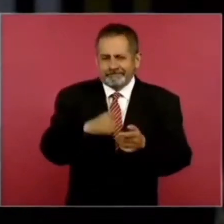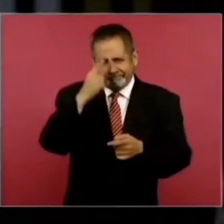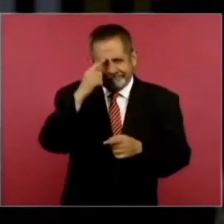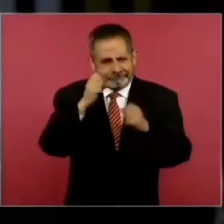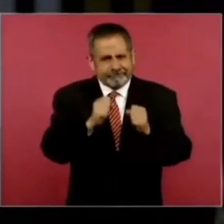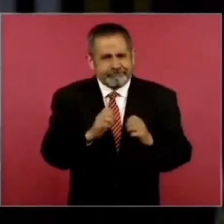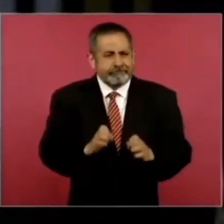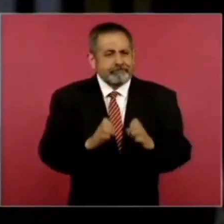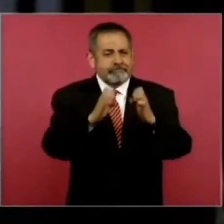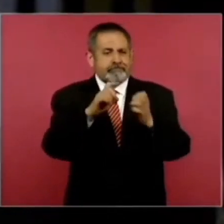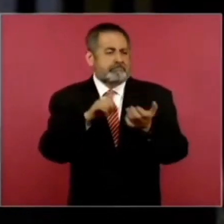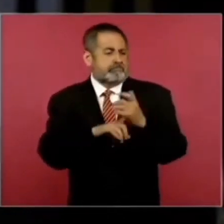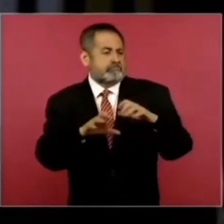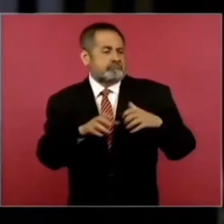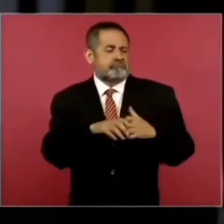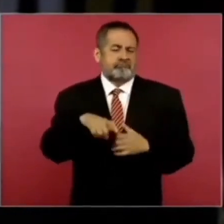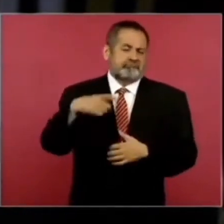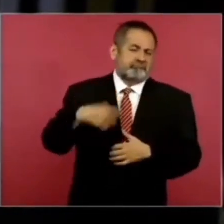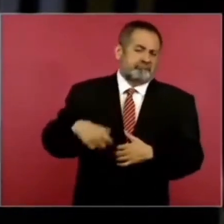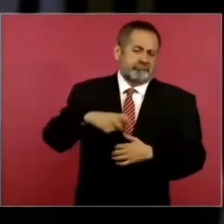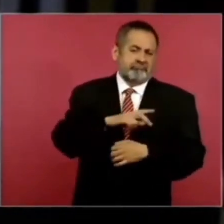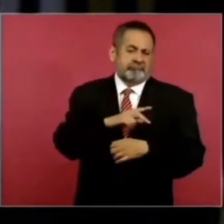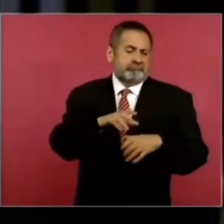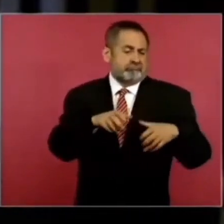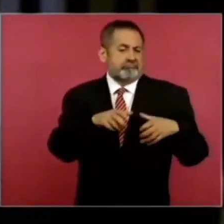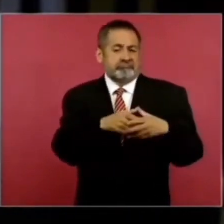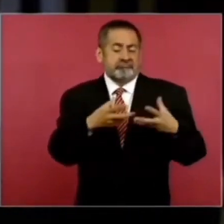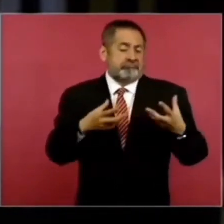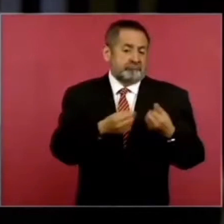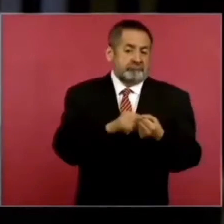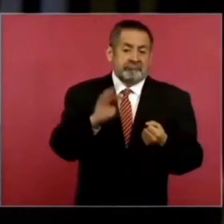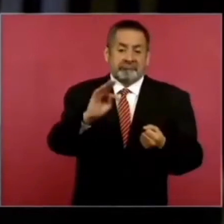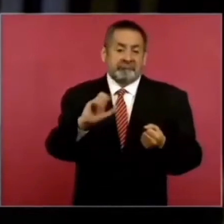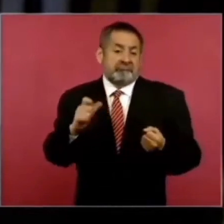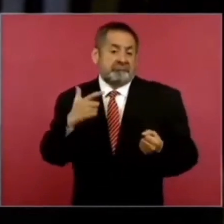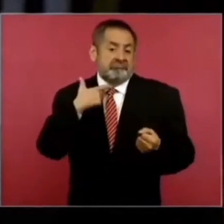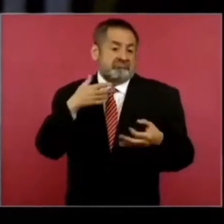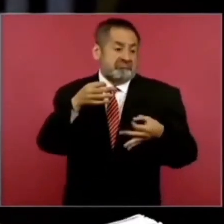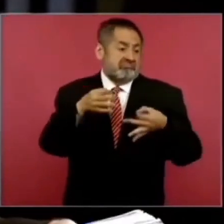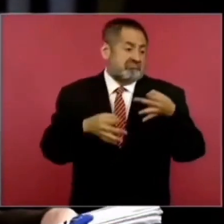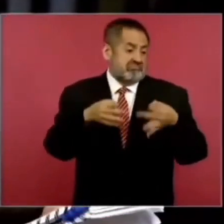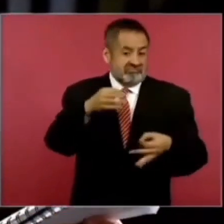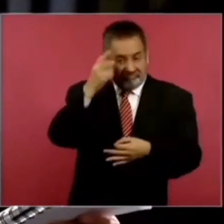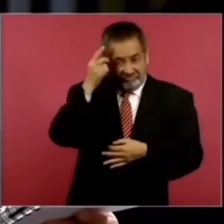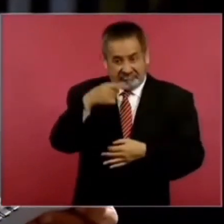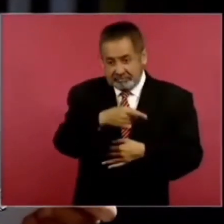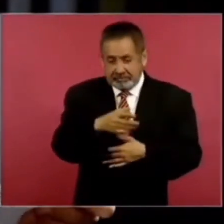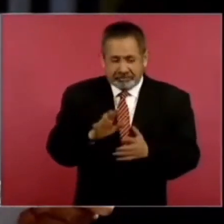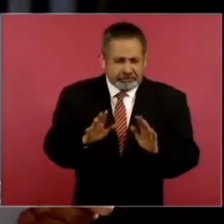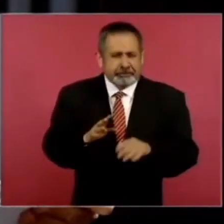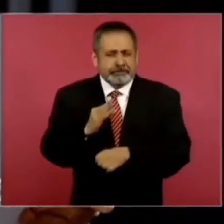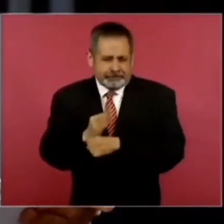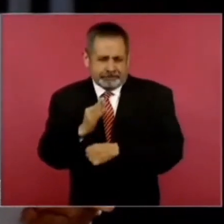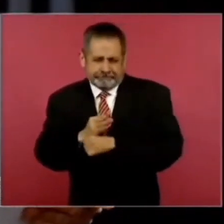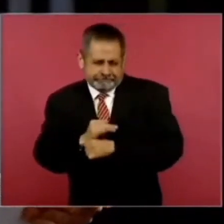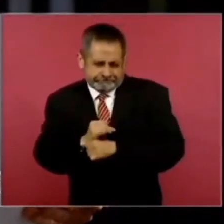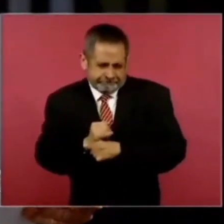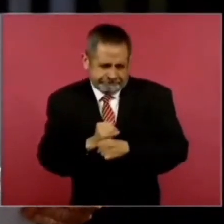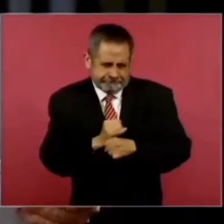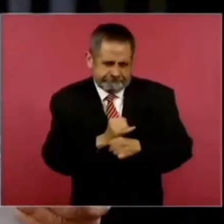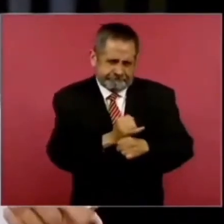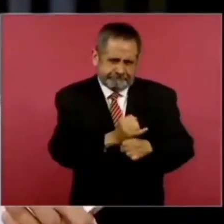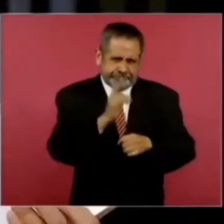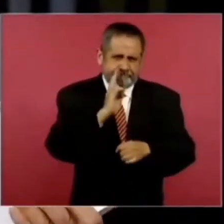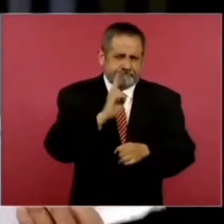de gente poderosa, a lo mejor exministros. Estamos haciendo la investigación.